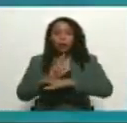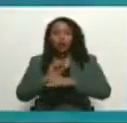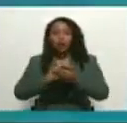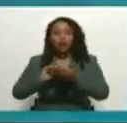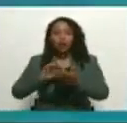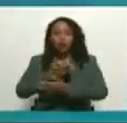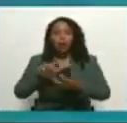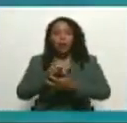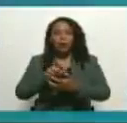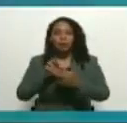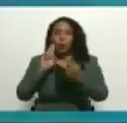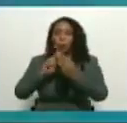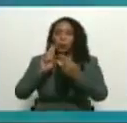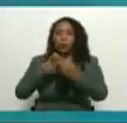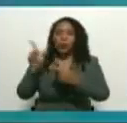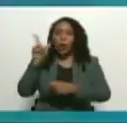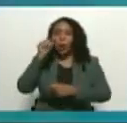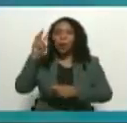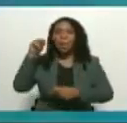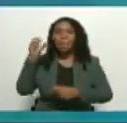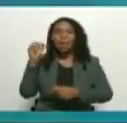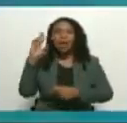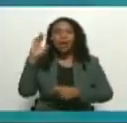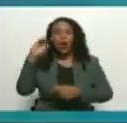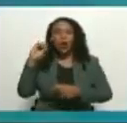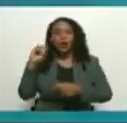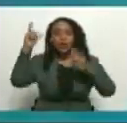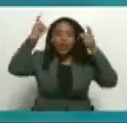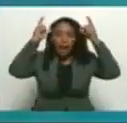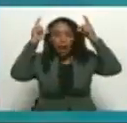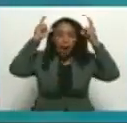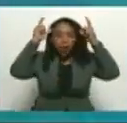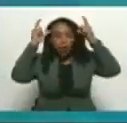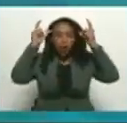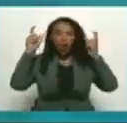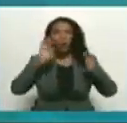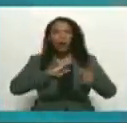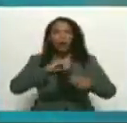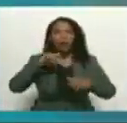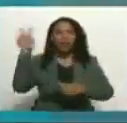presidente. Conociendo a Marcos y al oso frontino. Gracias. Muchas gracias. Bueno.